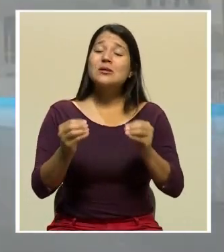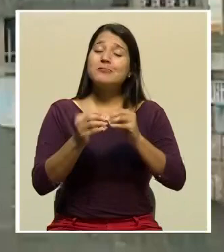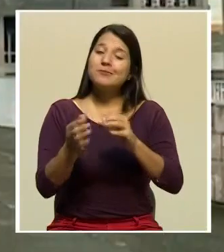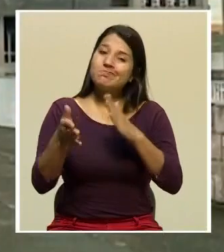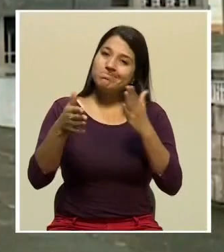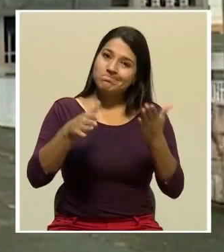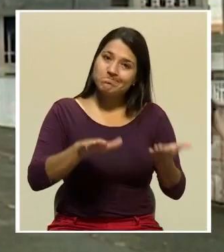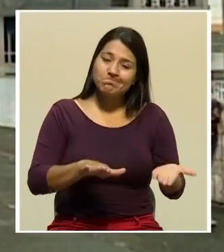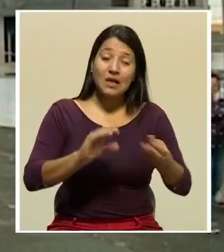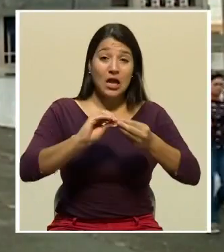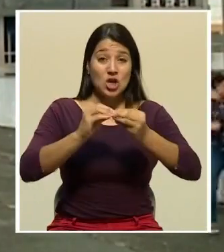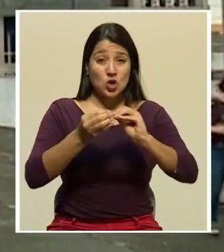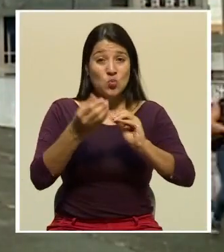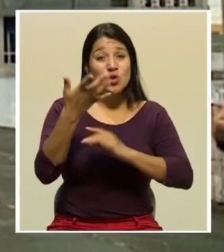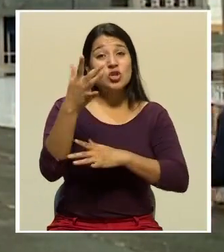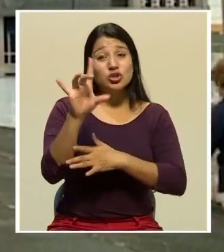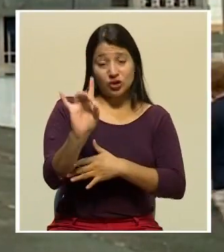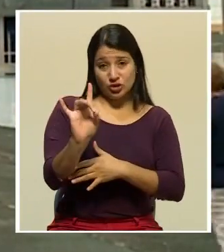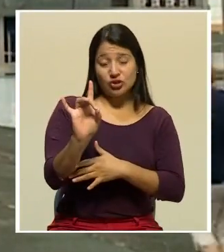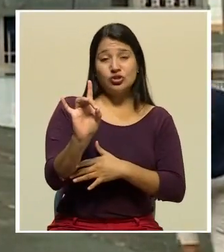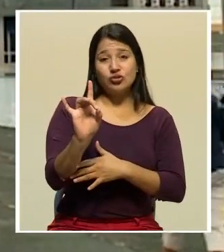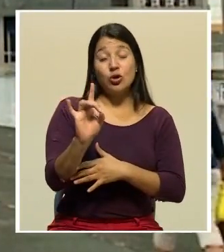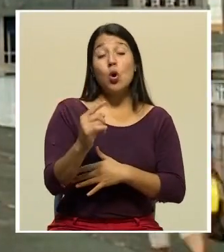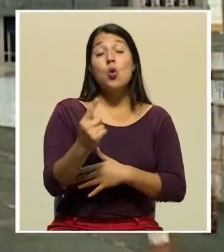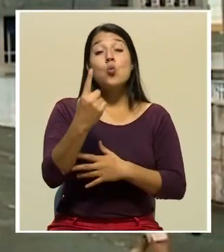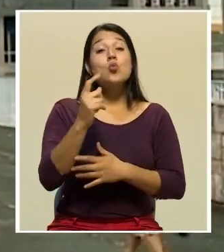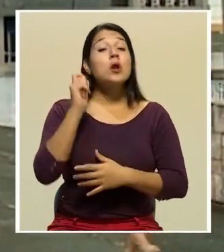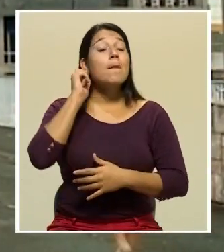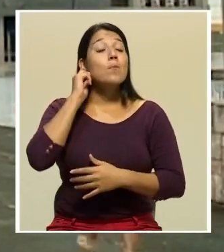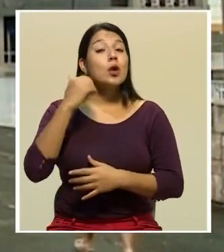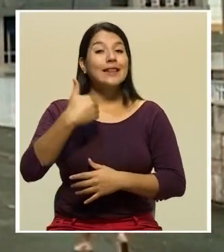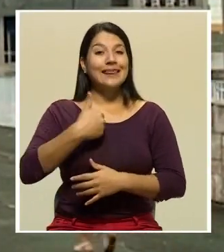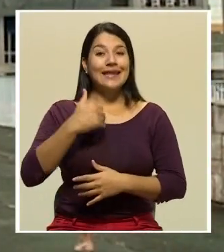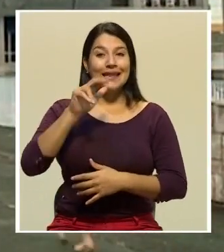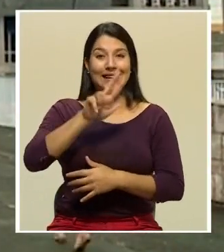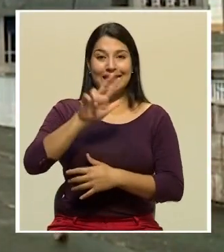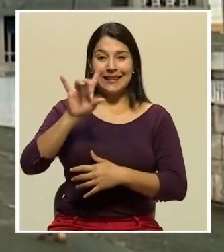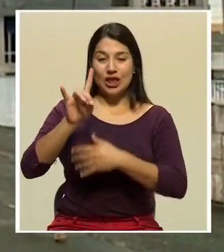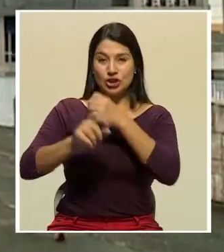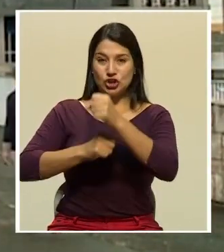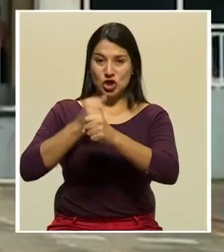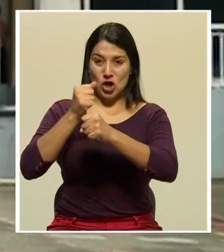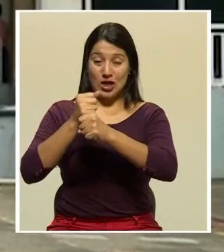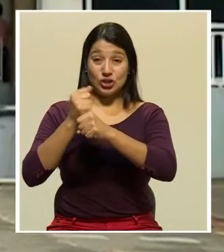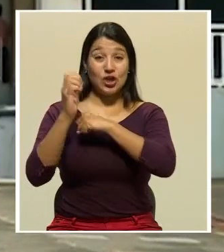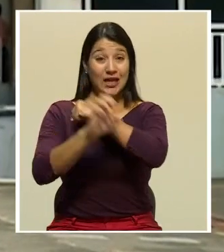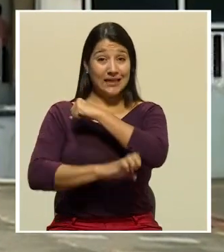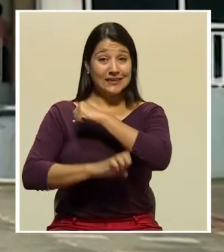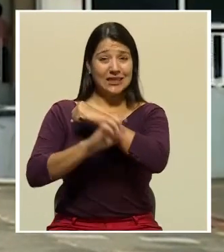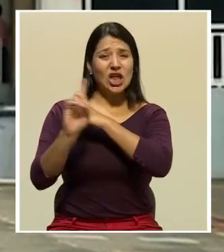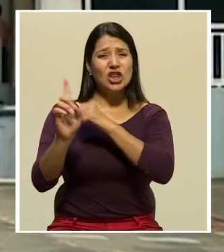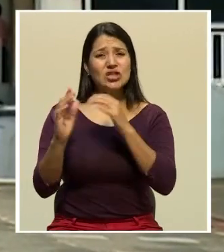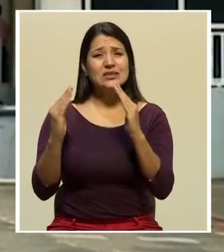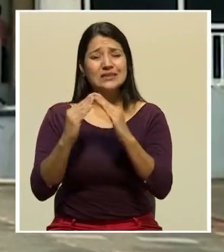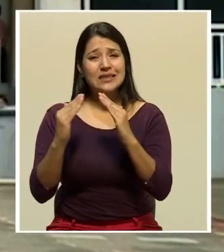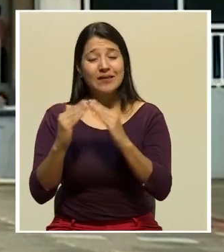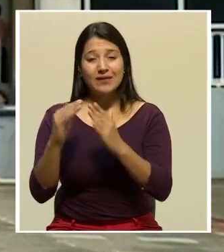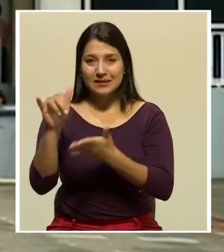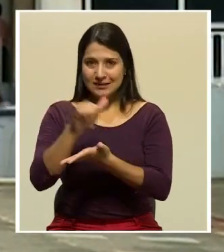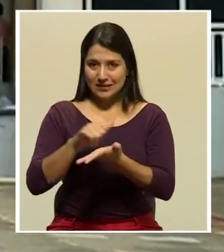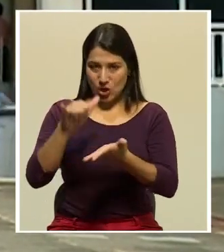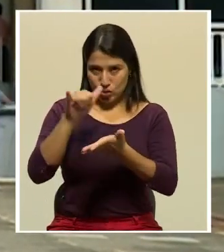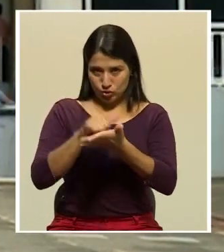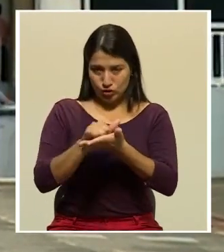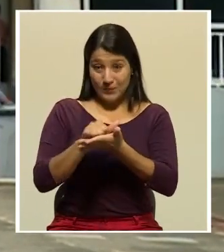paciente COVID-19. Se trata de una mujer de 38 años, extranjera, que residía en la provincia de San José.